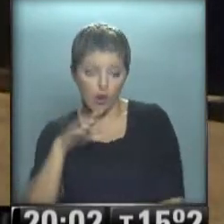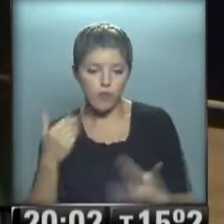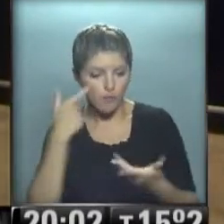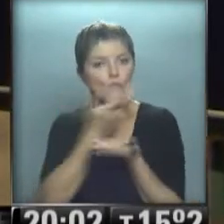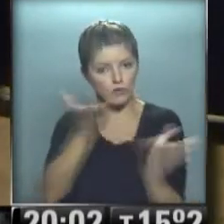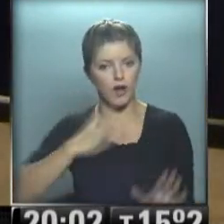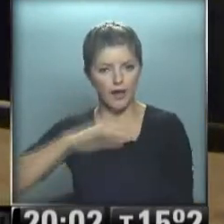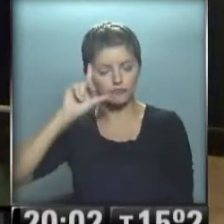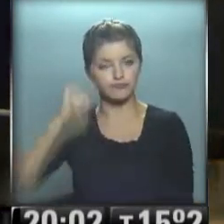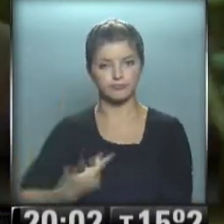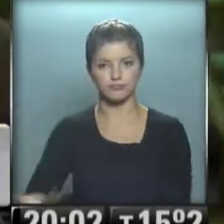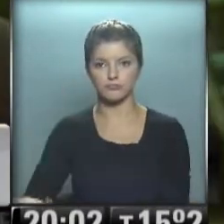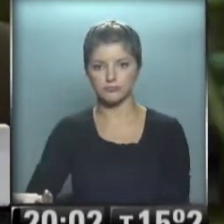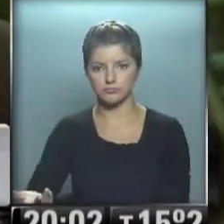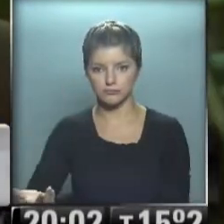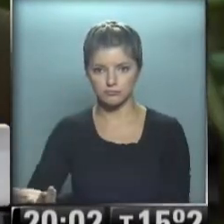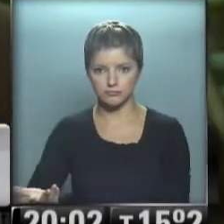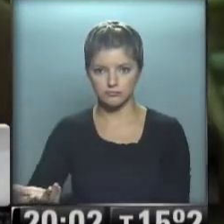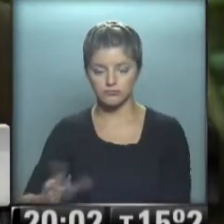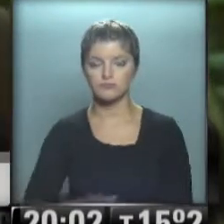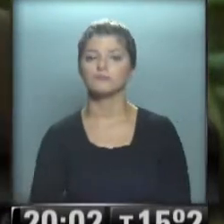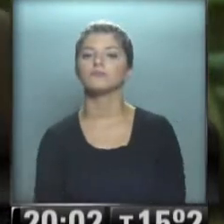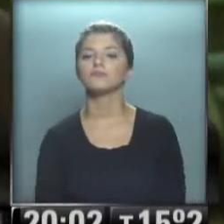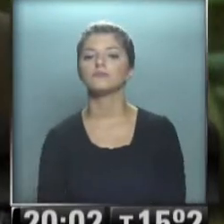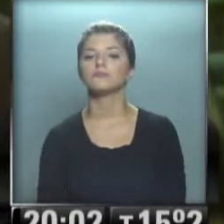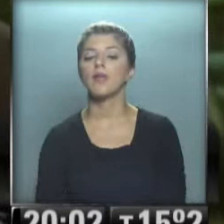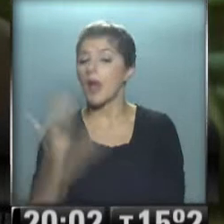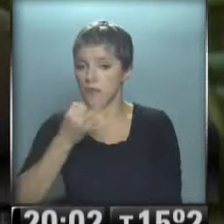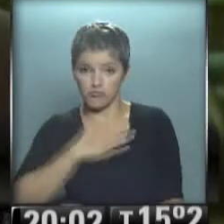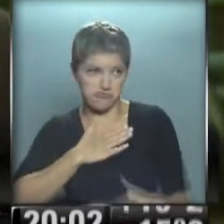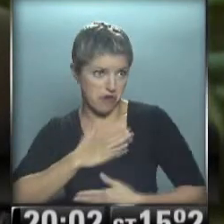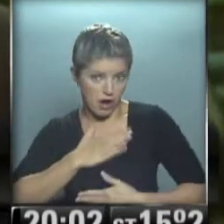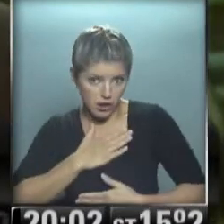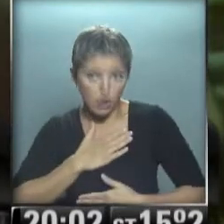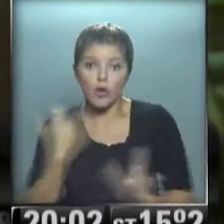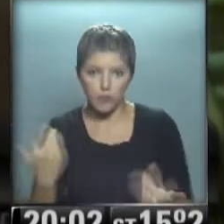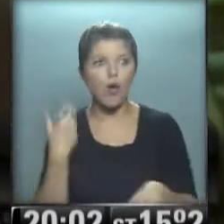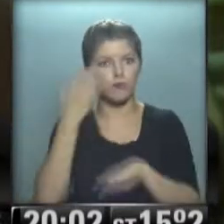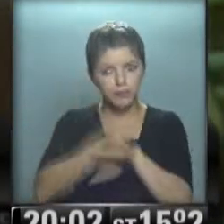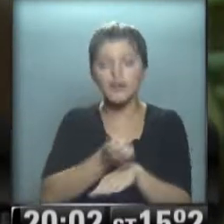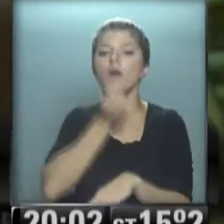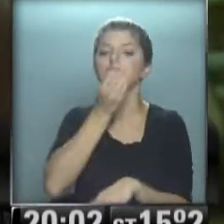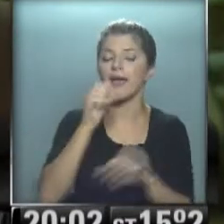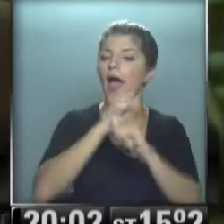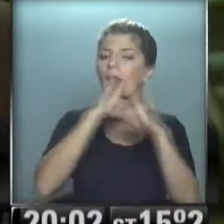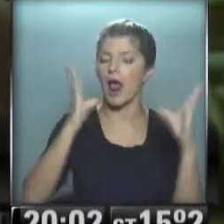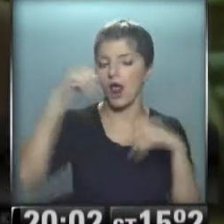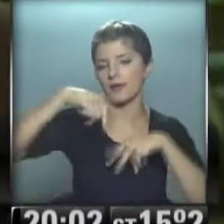su inocencia. Mire, la verdad que la recibí con tranquilidad y con la posibilidad de terminar de esclarecer todo